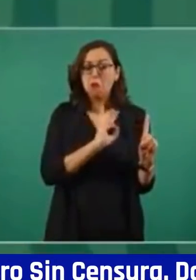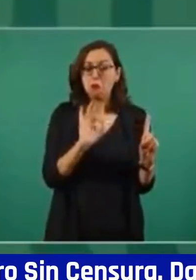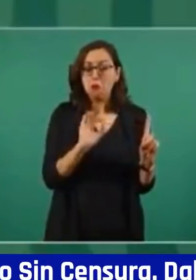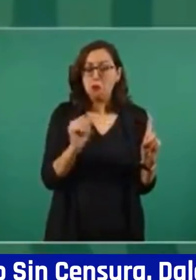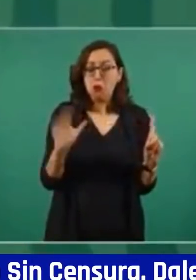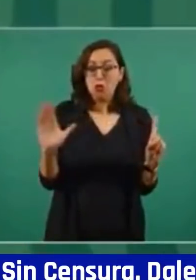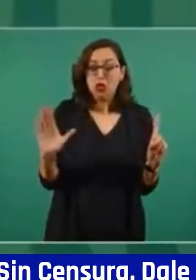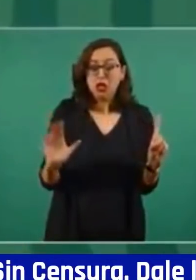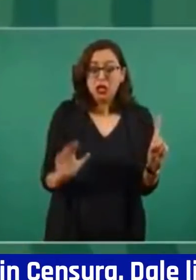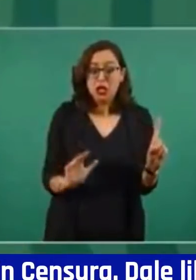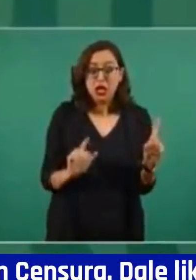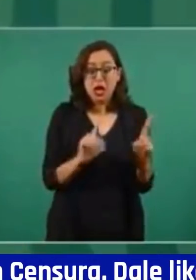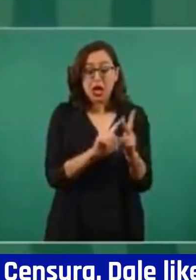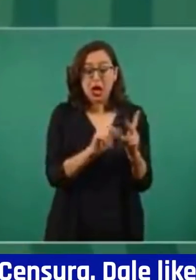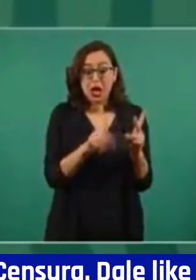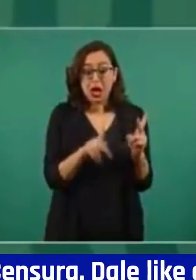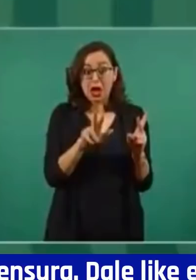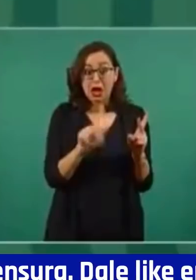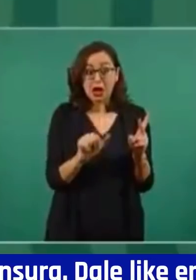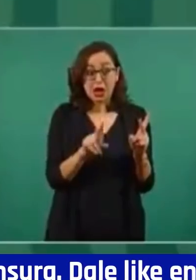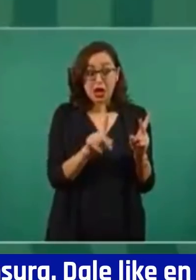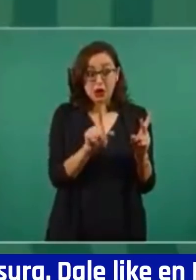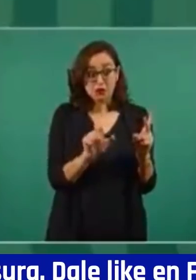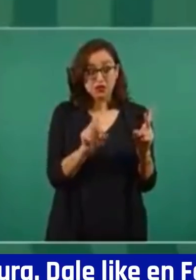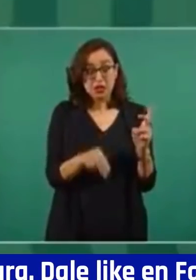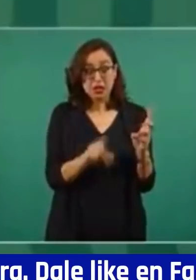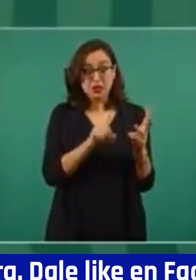¿O Krause o Aguilar?